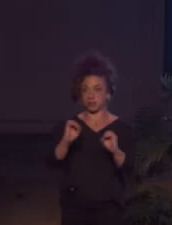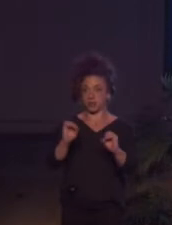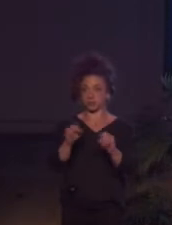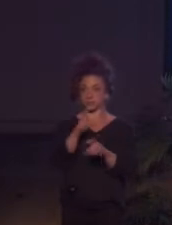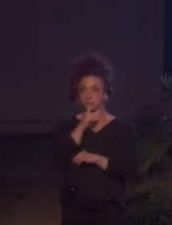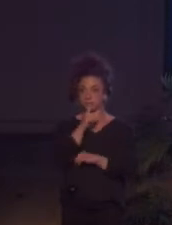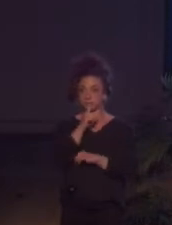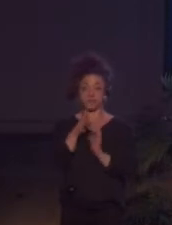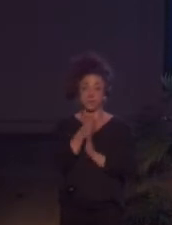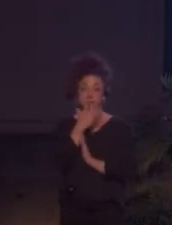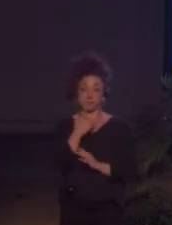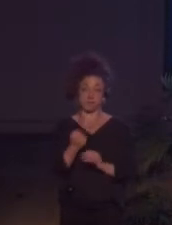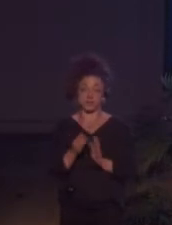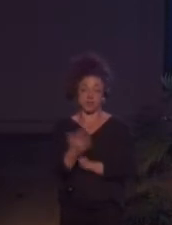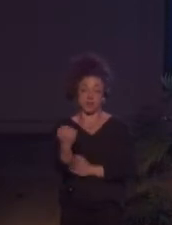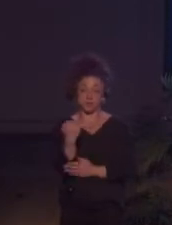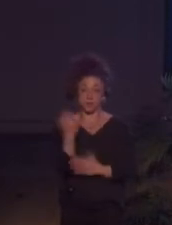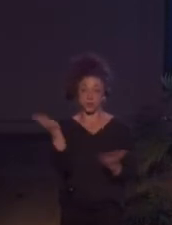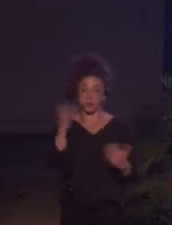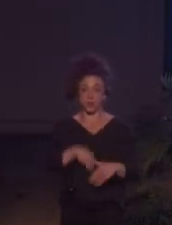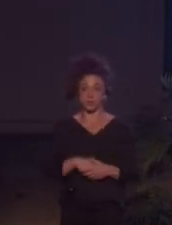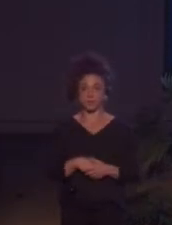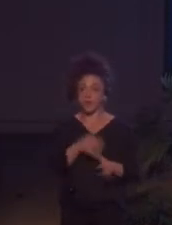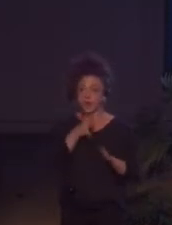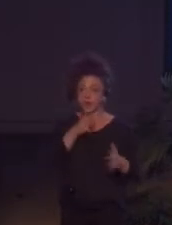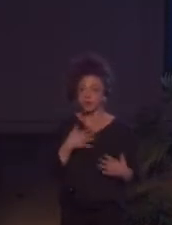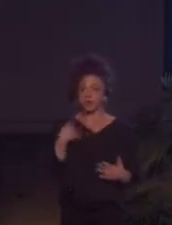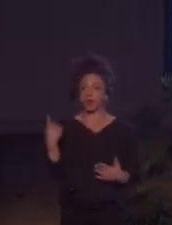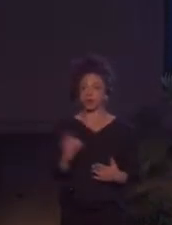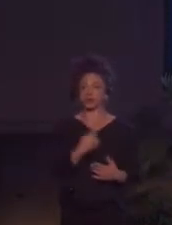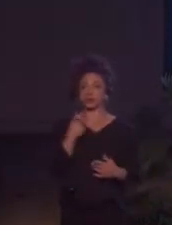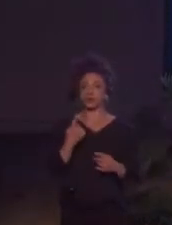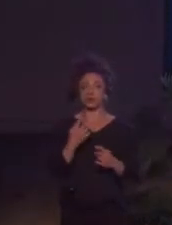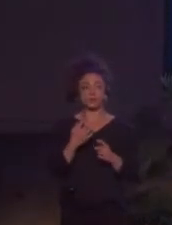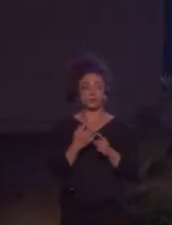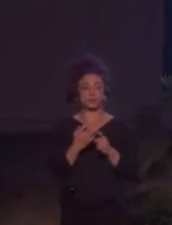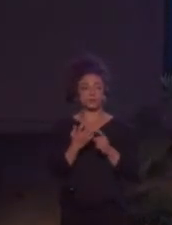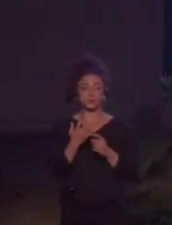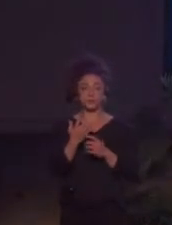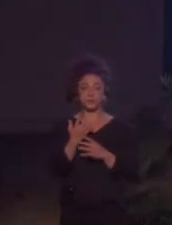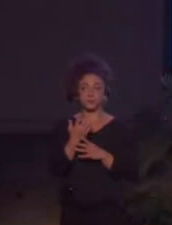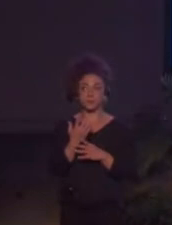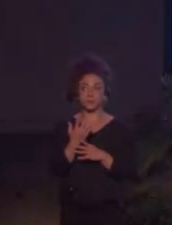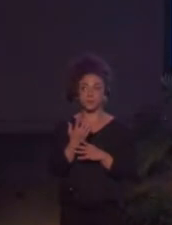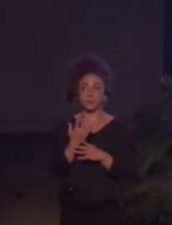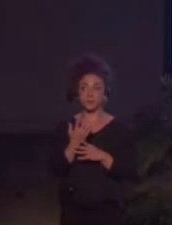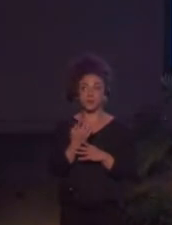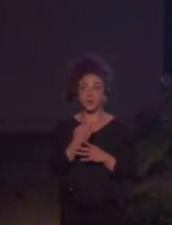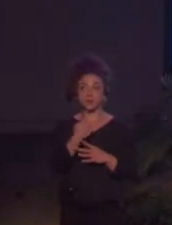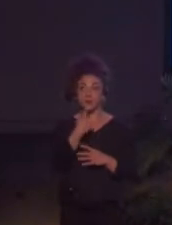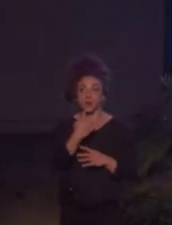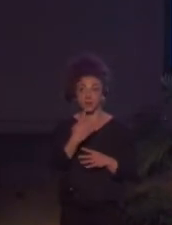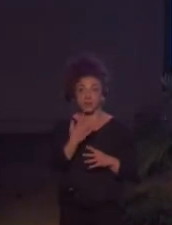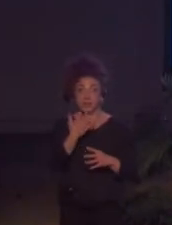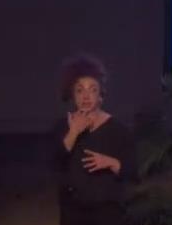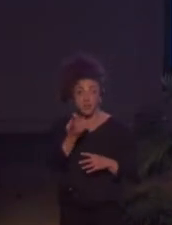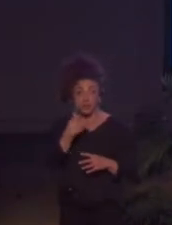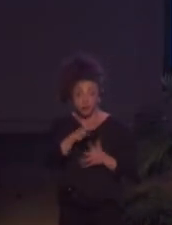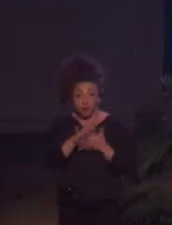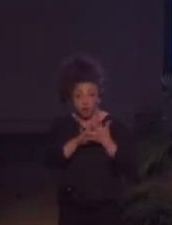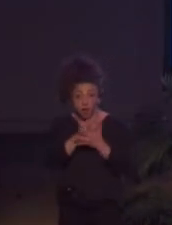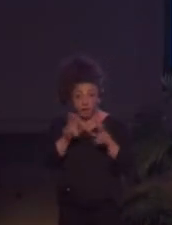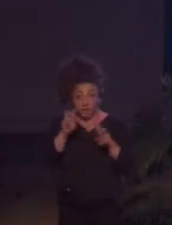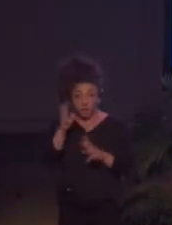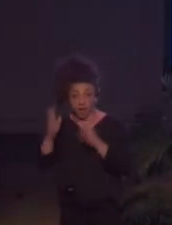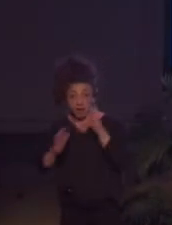nos ha acusado de que como que somos antiespecistas no tenemos en cuenta a los humanos, ¿no? Cuando esto es totalmente, ¿no?